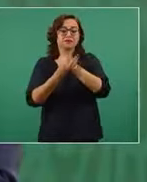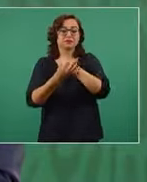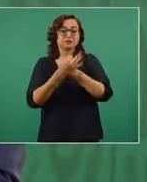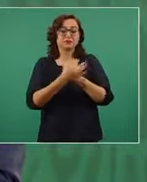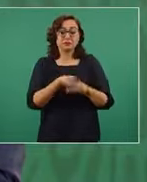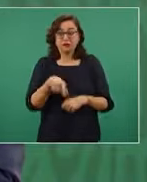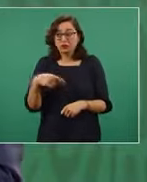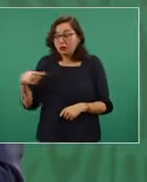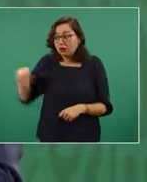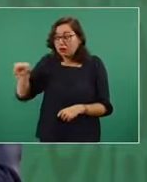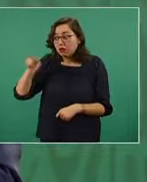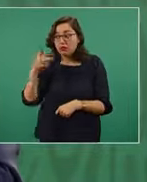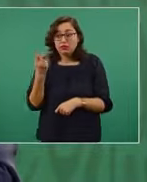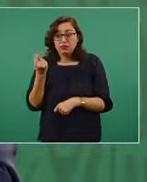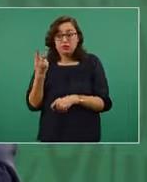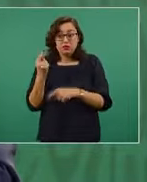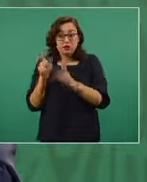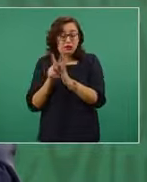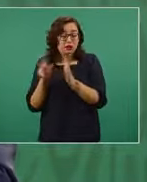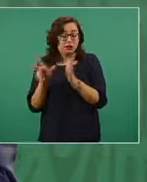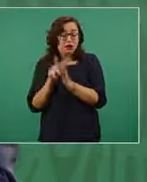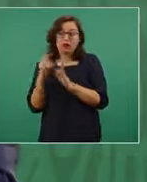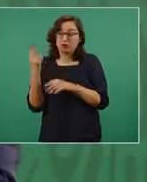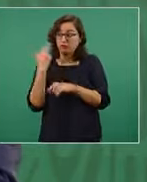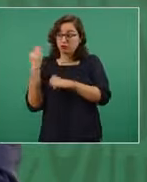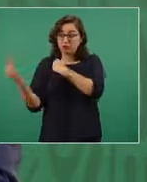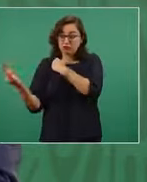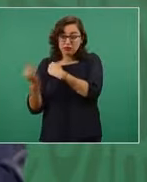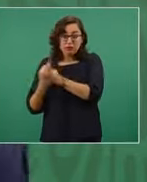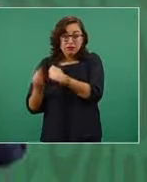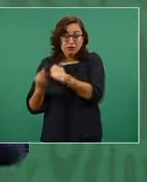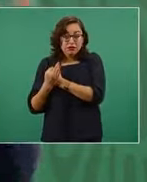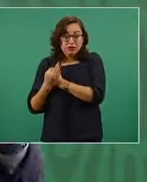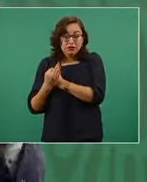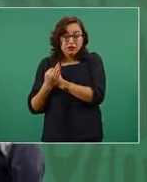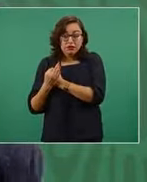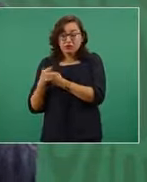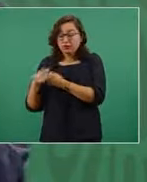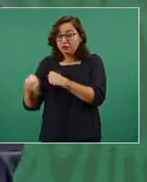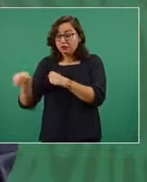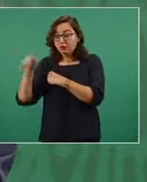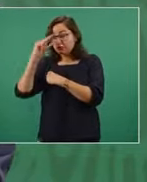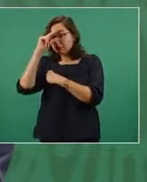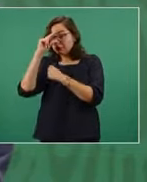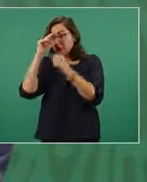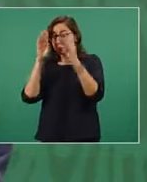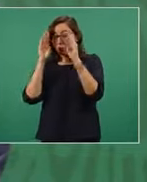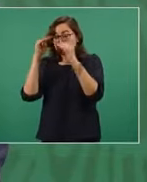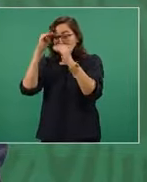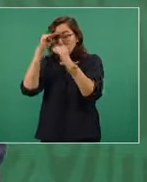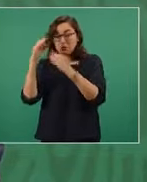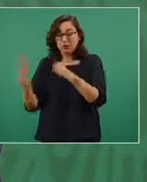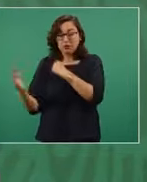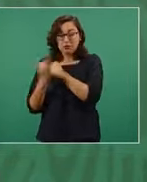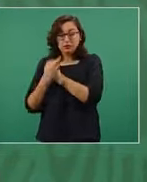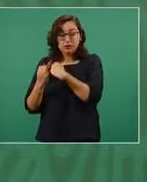televisoras, o los periódicos, o las estaciones de radio, o los intelectuales orgánicos, o que